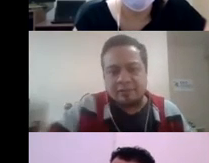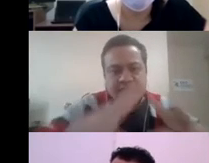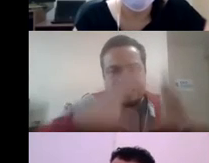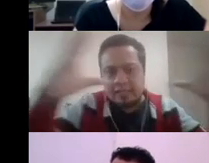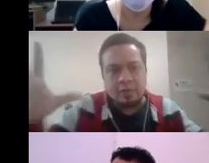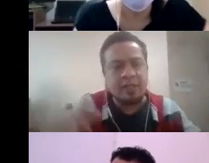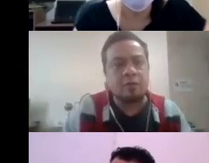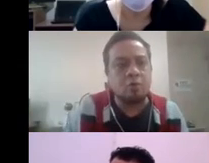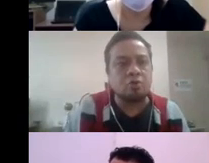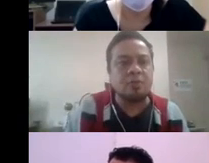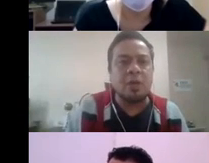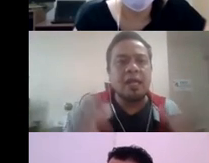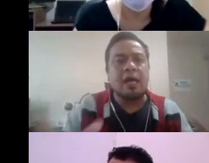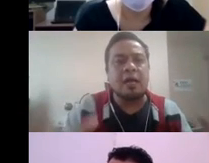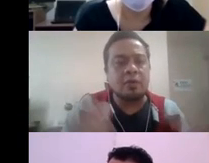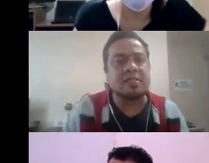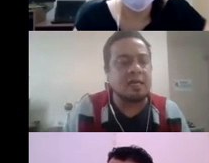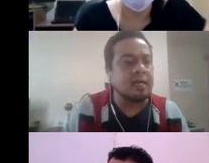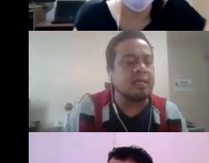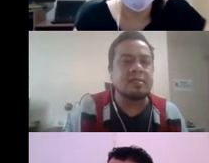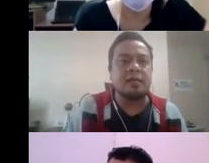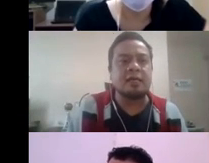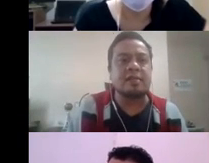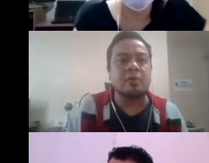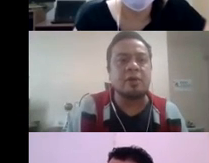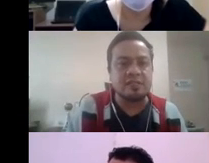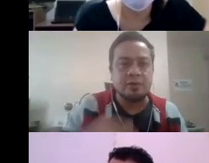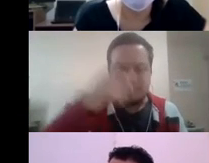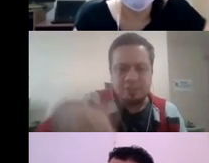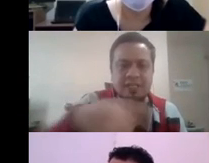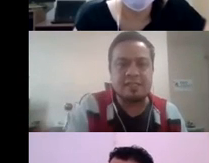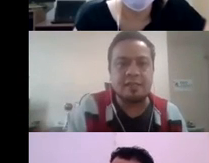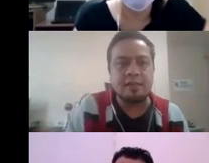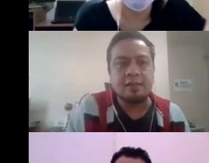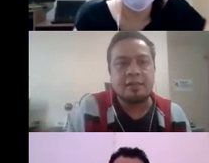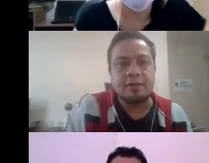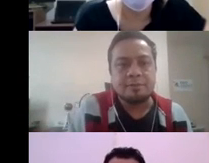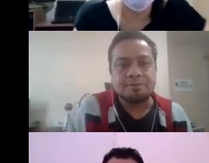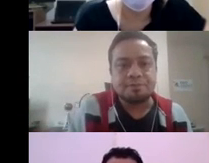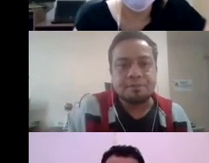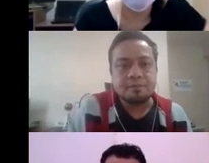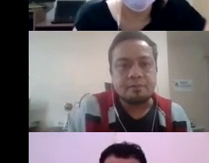Que hace referencia de una manera muy conceptual a lo que es este congreso. ¿Puedes dar la siguiente?